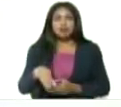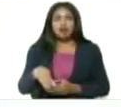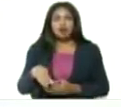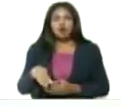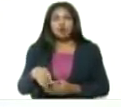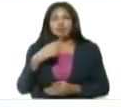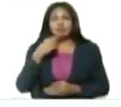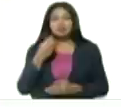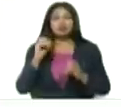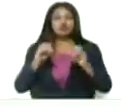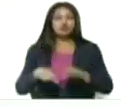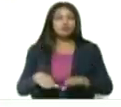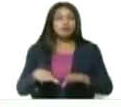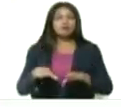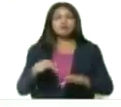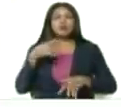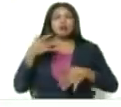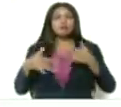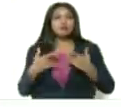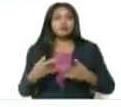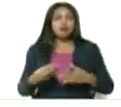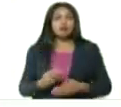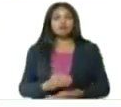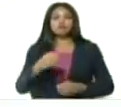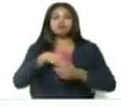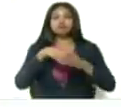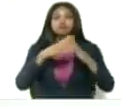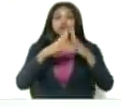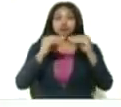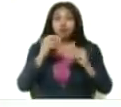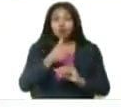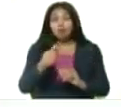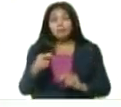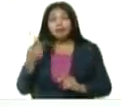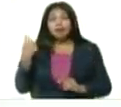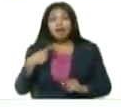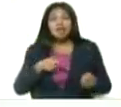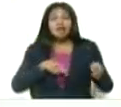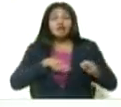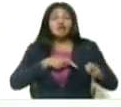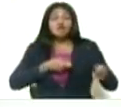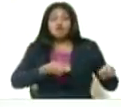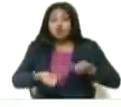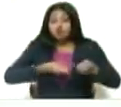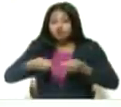queda. Decreté el toque de queda exactamente para tener un control estricto.